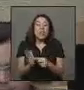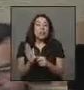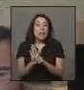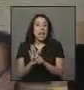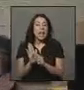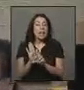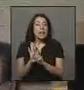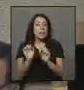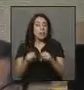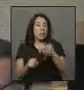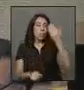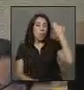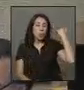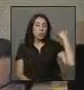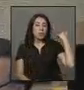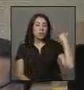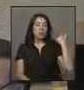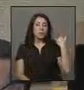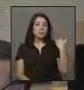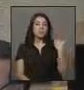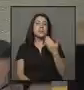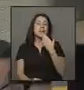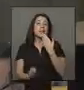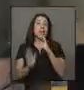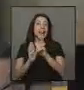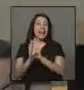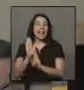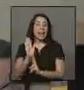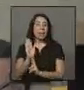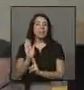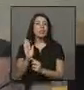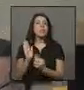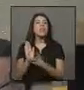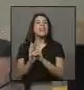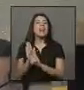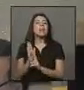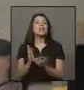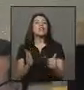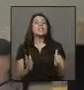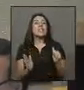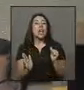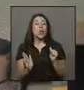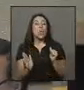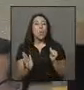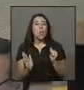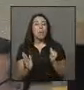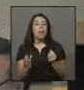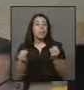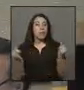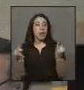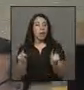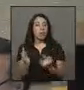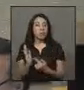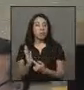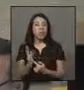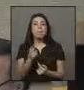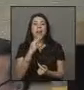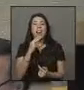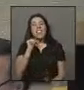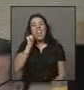Esta ley fue aprobada ya hace mucho tiempo. Y, por supuesto, el reglamento. El reglamento lo que hace es darle aplicación, como decía recién, más concreta en la